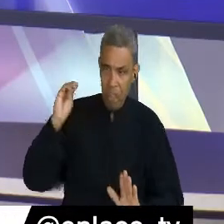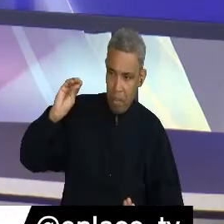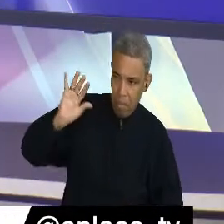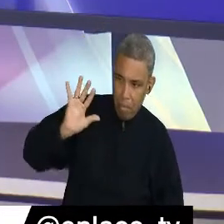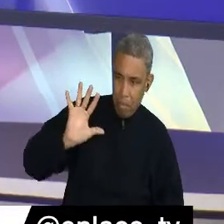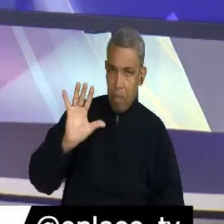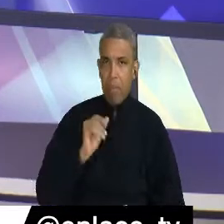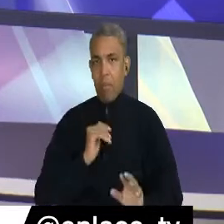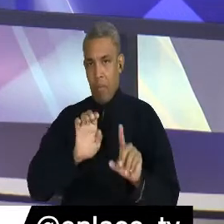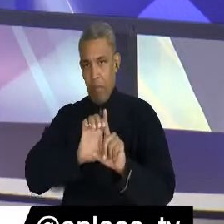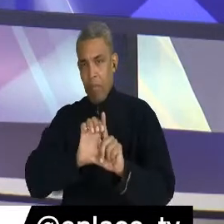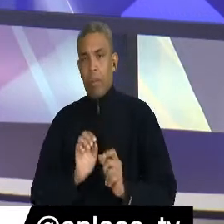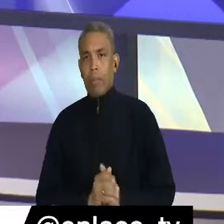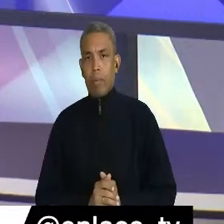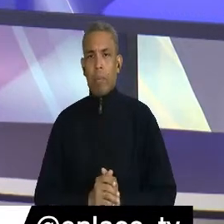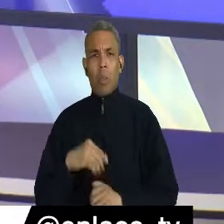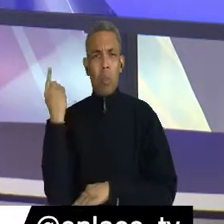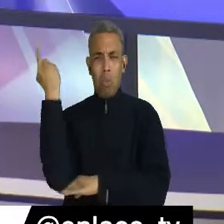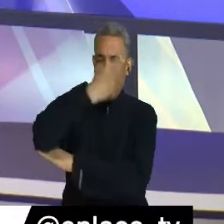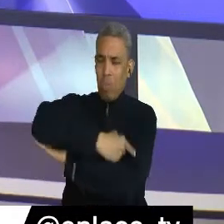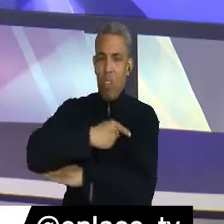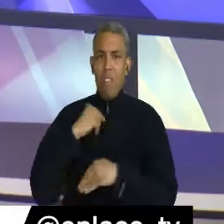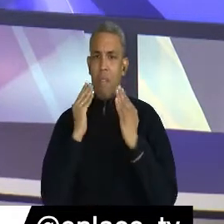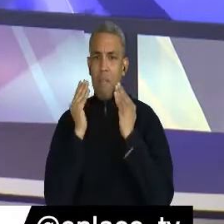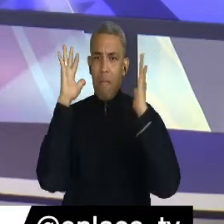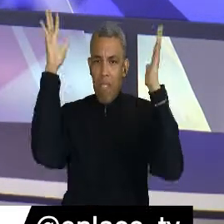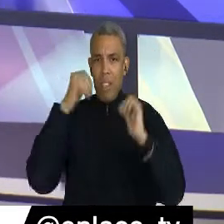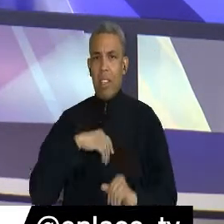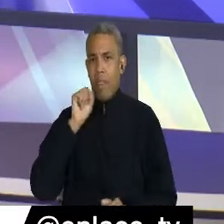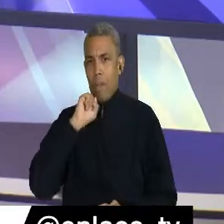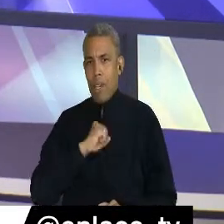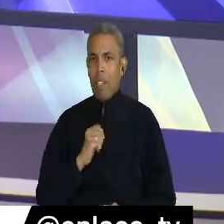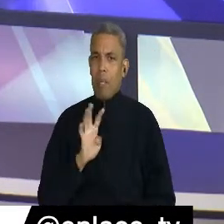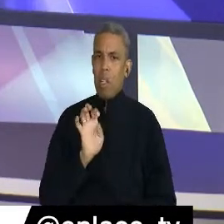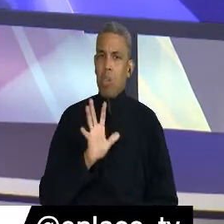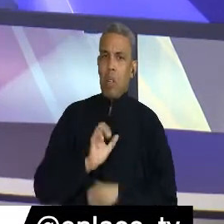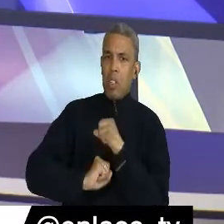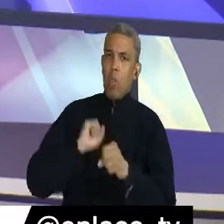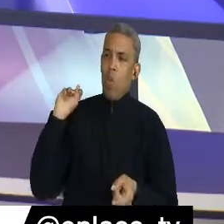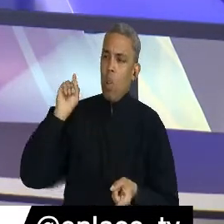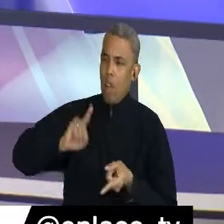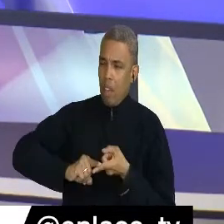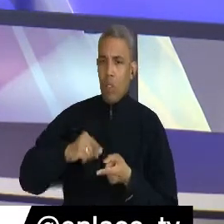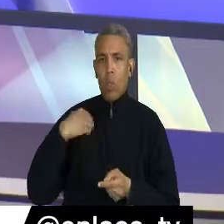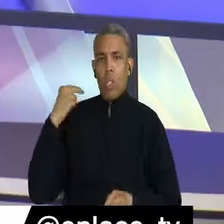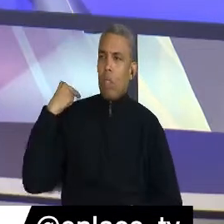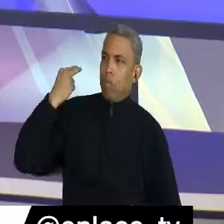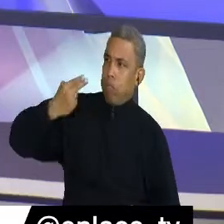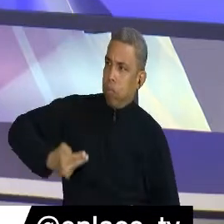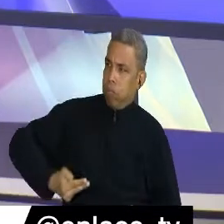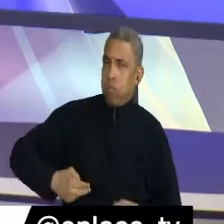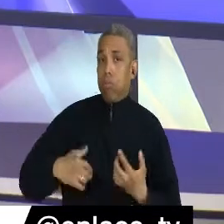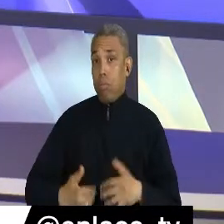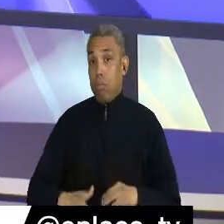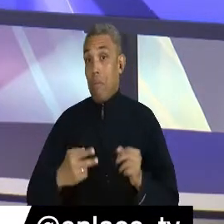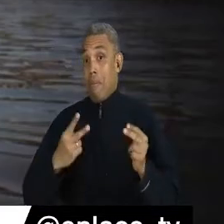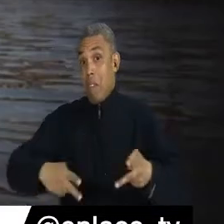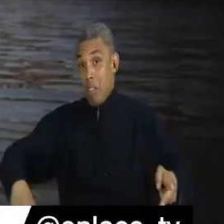fiesta y celebración hoy en Barranca Bermeja, 95 años de historia de la Bella Hija del Sol, historia en la que hicieron parte más de 400